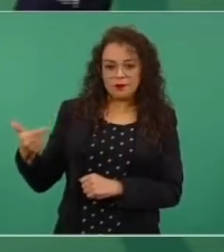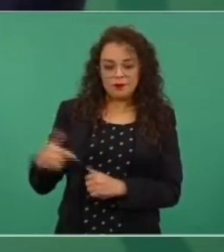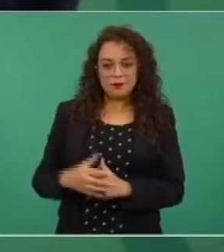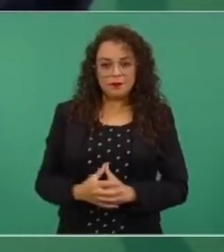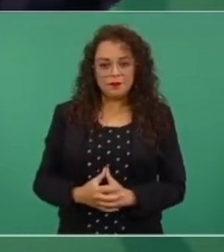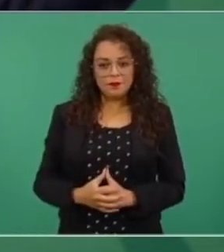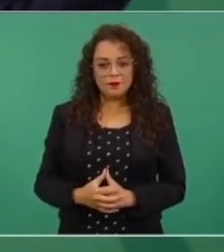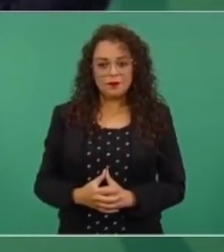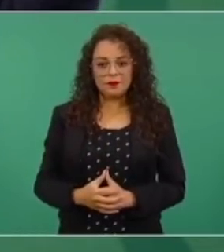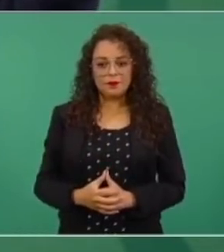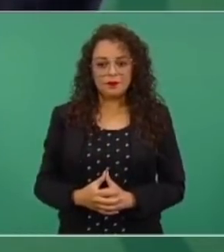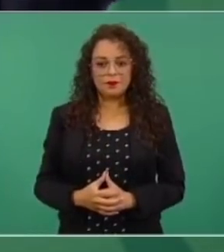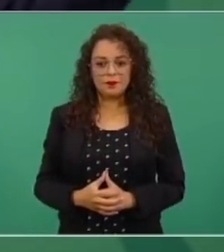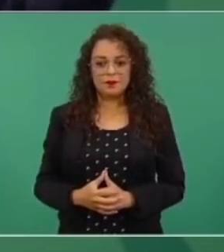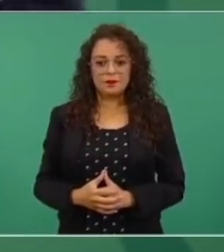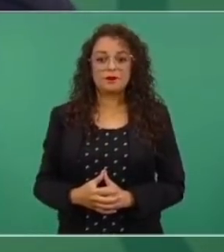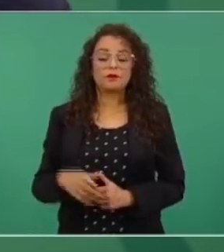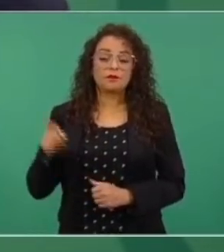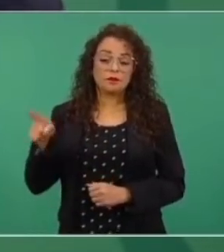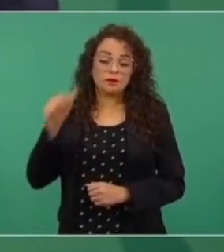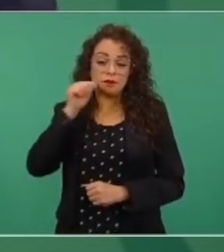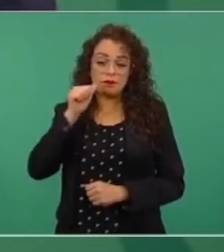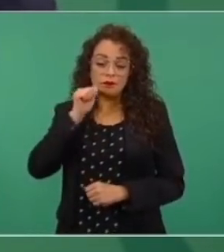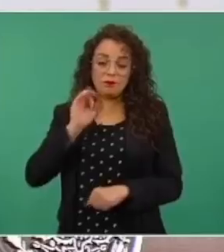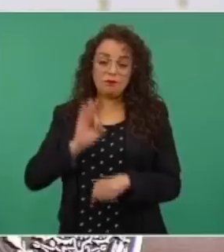y fue partidario, impulsor